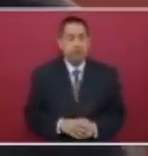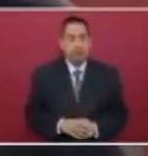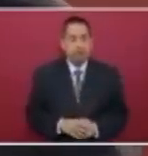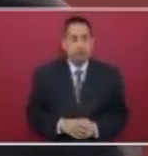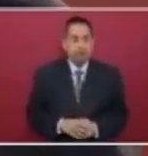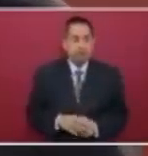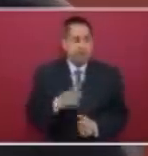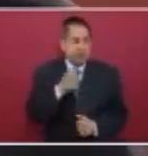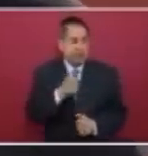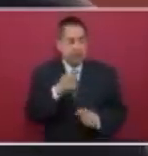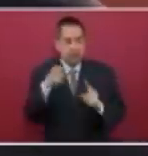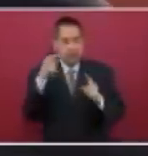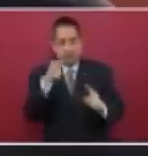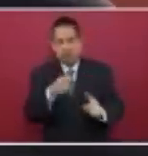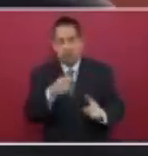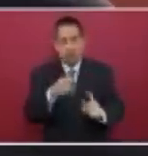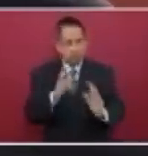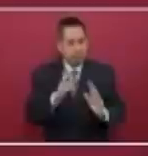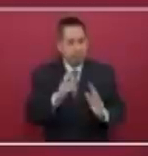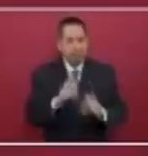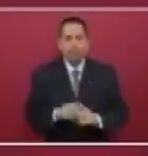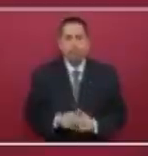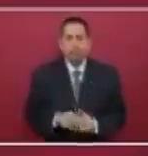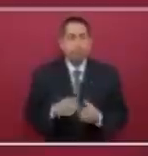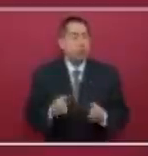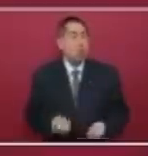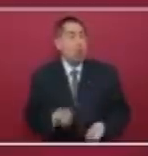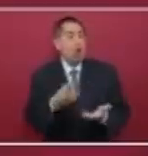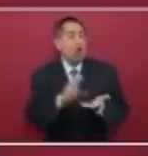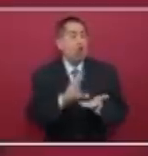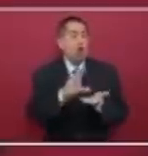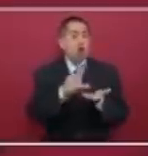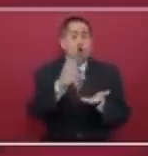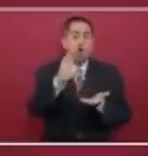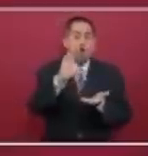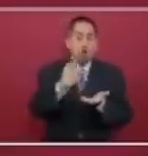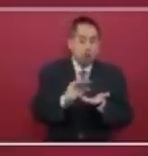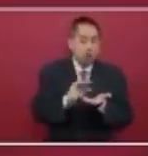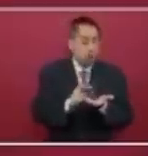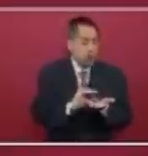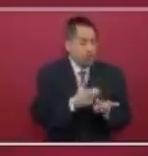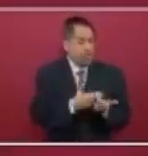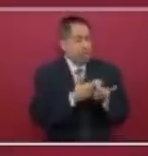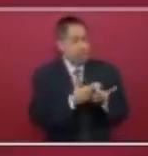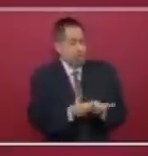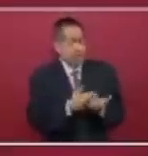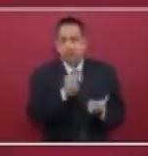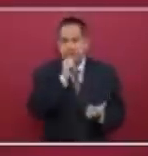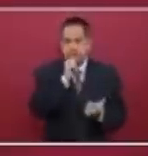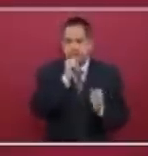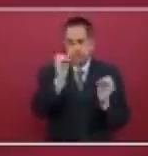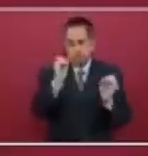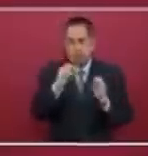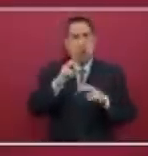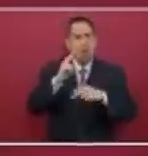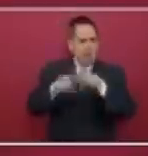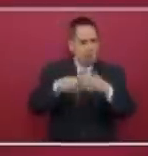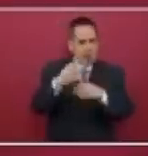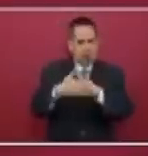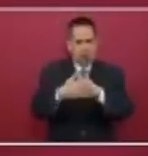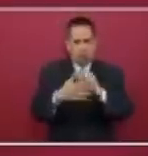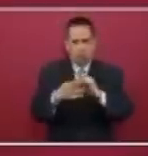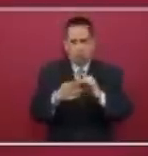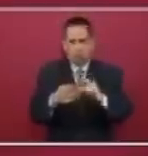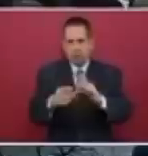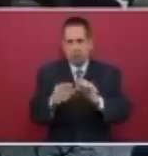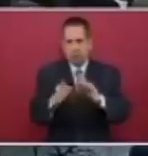en eso va a consistir en que monto y en qué cantidad eso es lo que vamos a explicar reporte